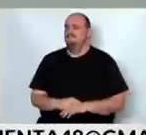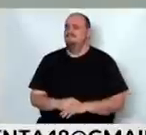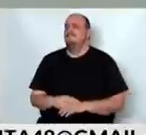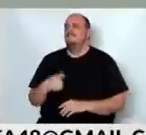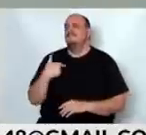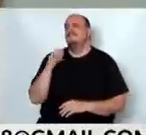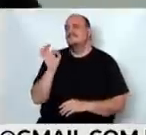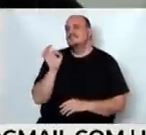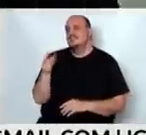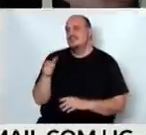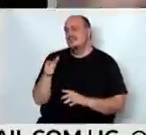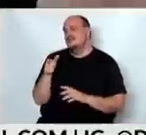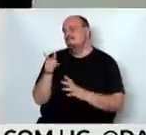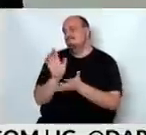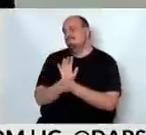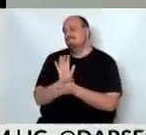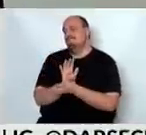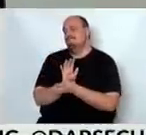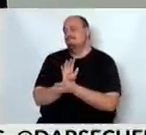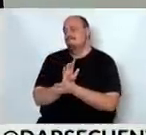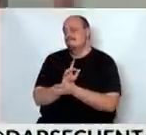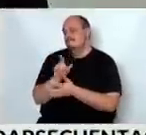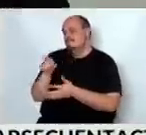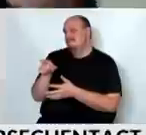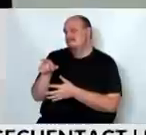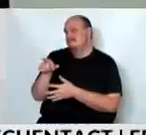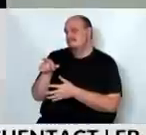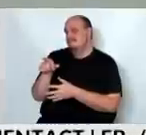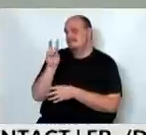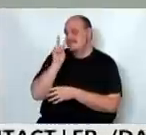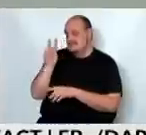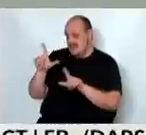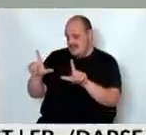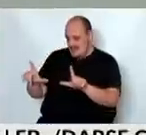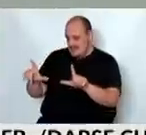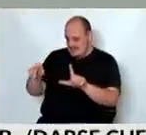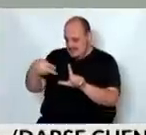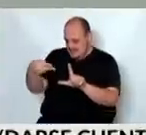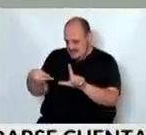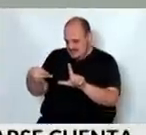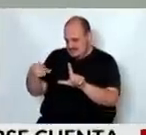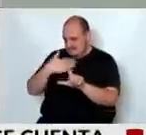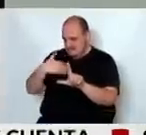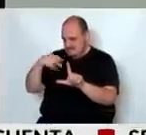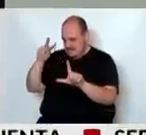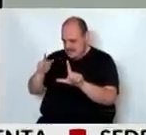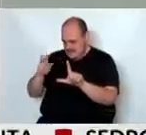que quedó en la memoria de todos nosotros. La imagen es imborrable para la madre que lo encontró.